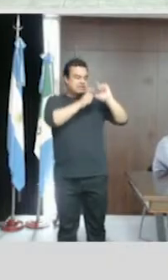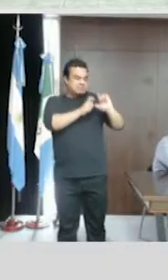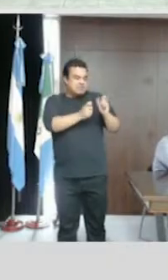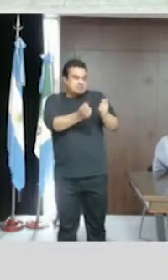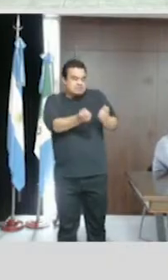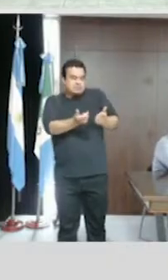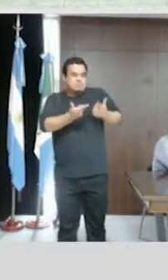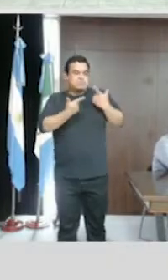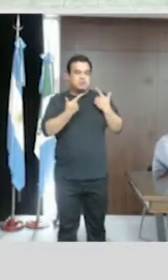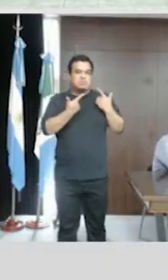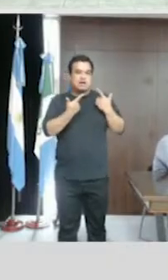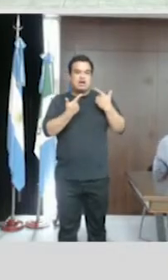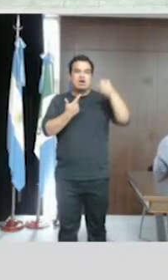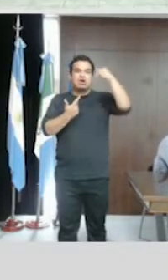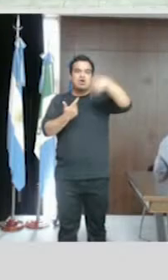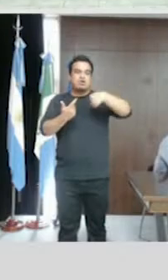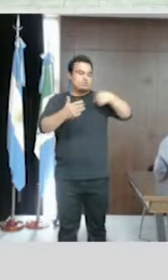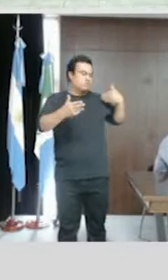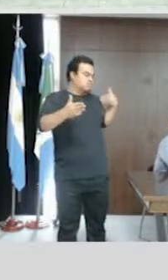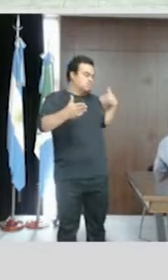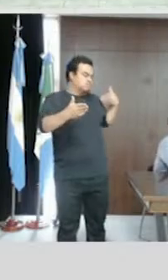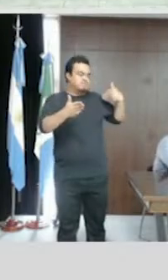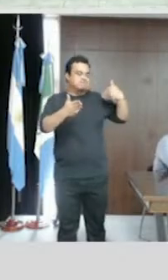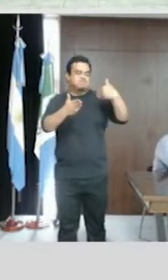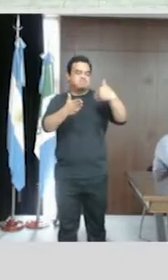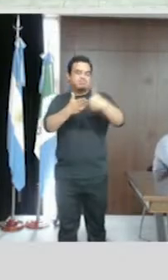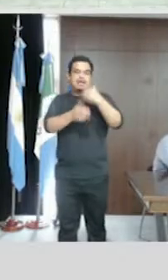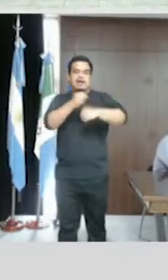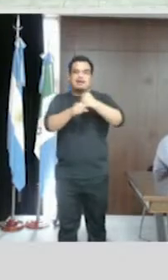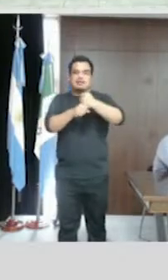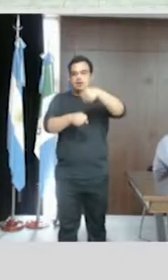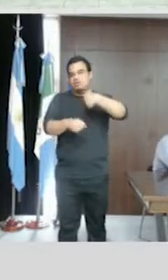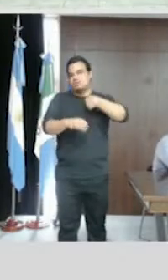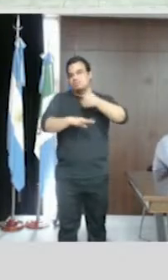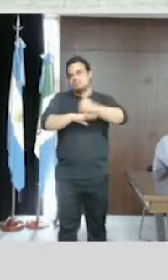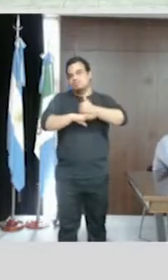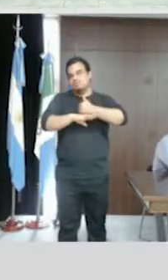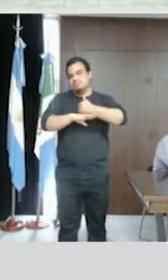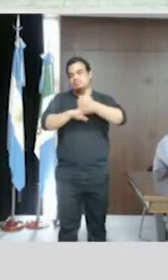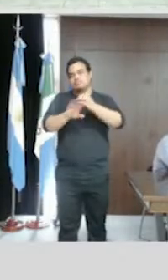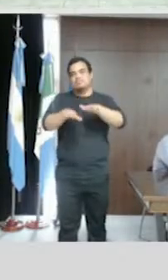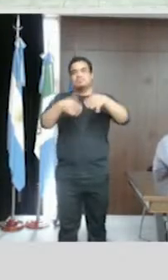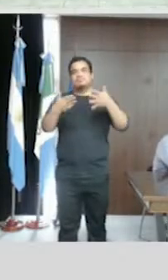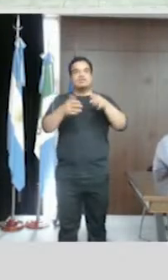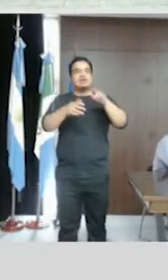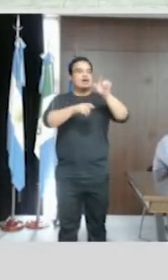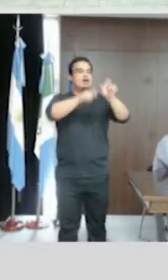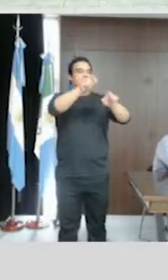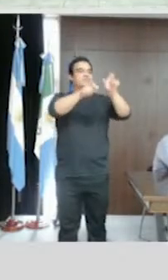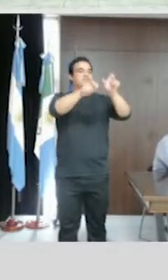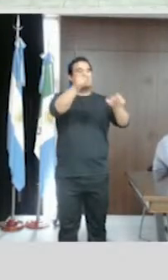lo que me hace ser hoy lo que soy. Y es lo que permite a cada cuidador